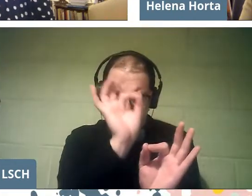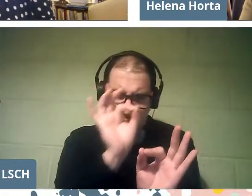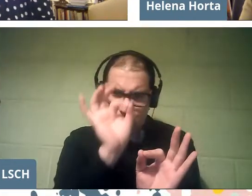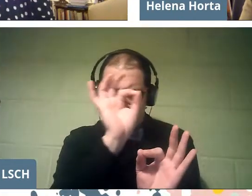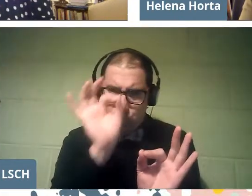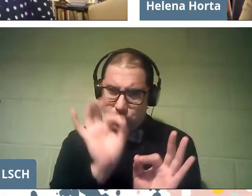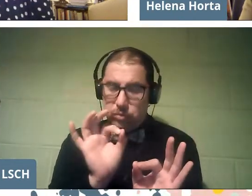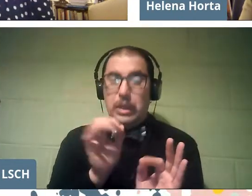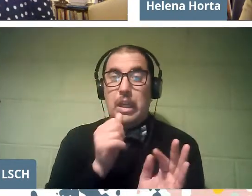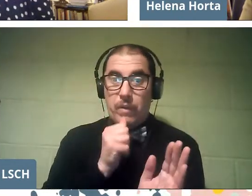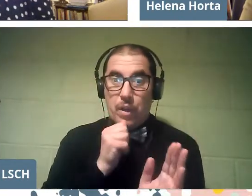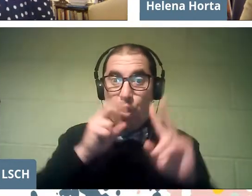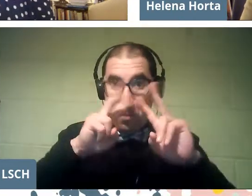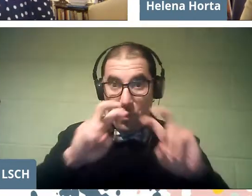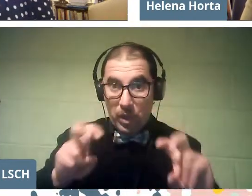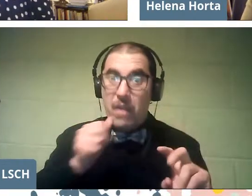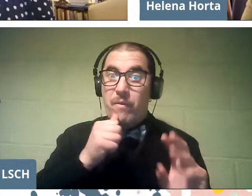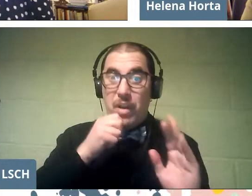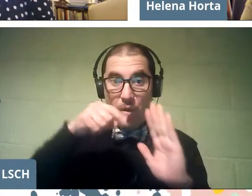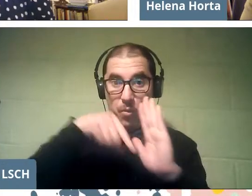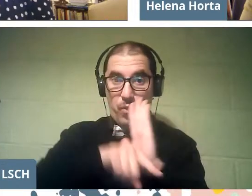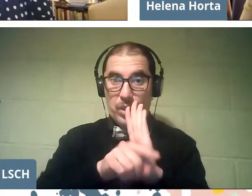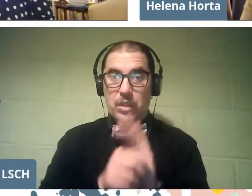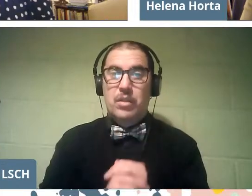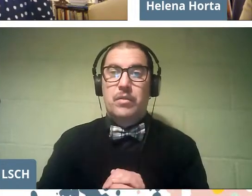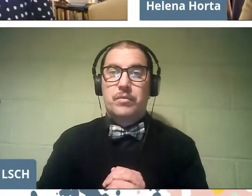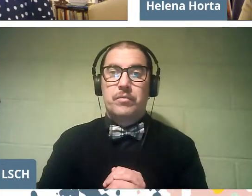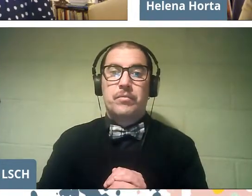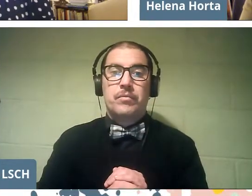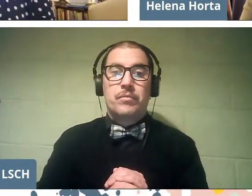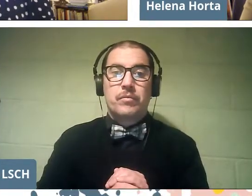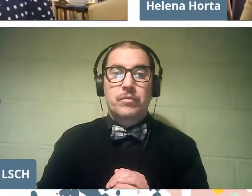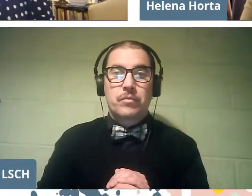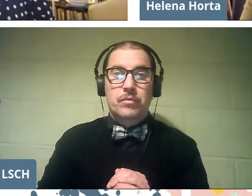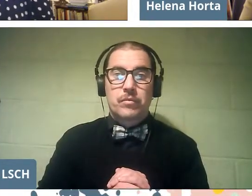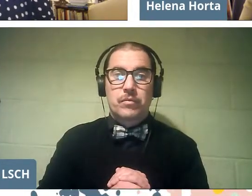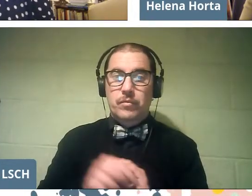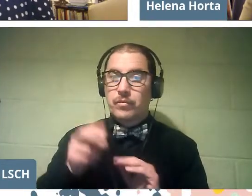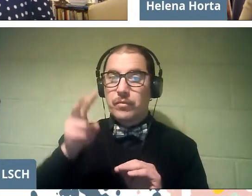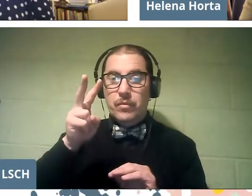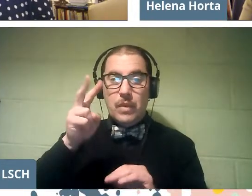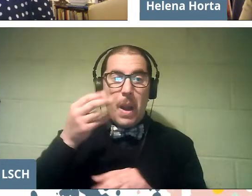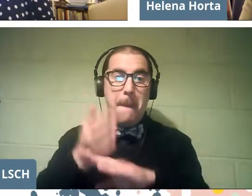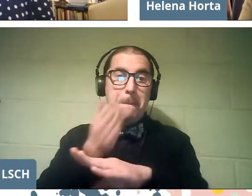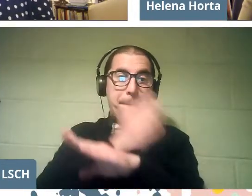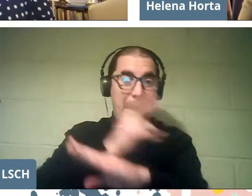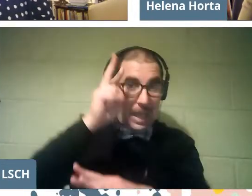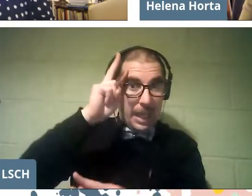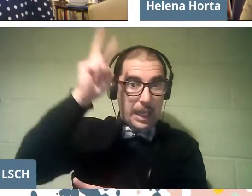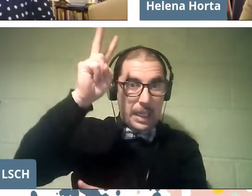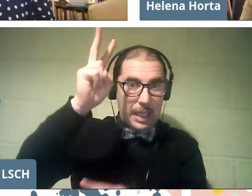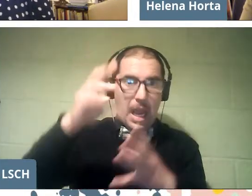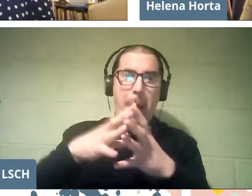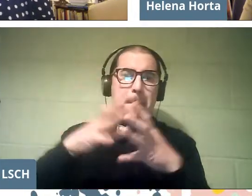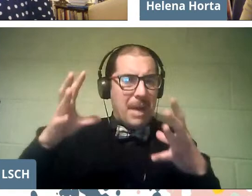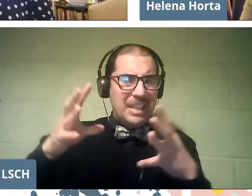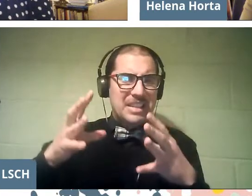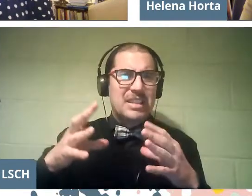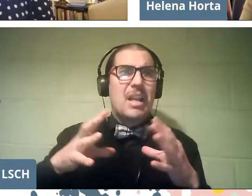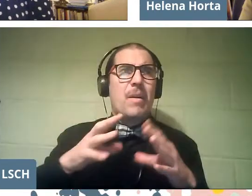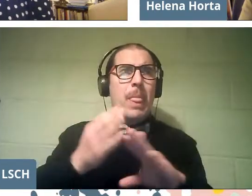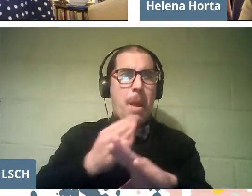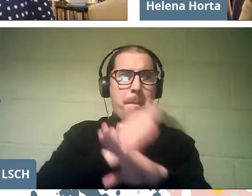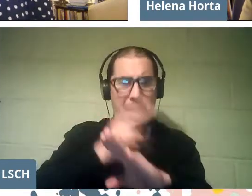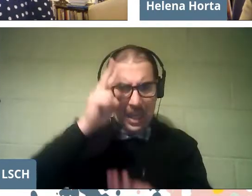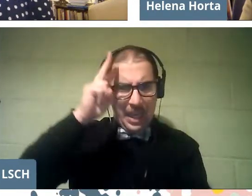alcanzaron a conocer nada de lo pre-incaico, es decir, desde Chavín en adelante o